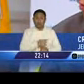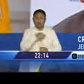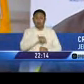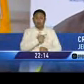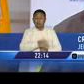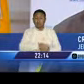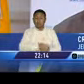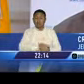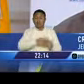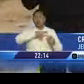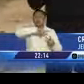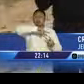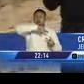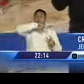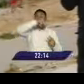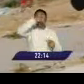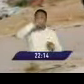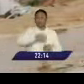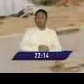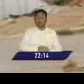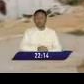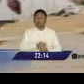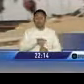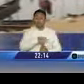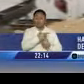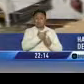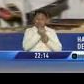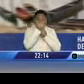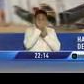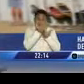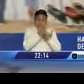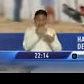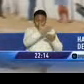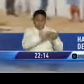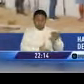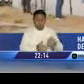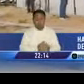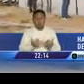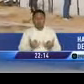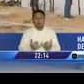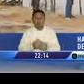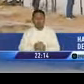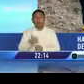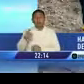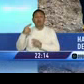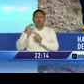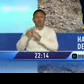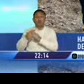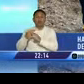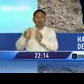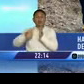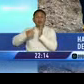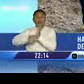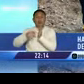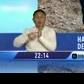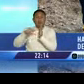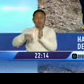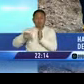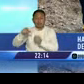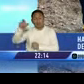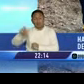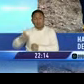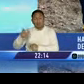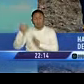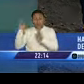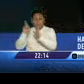y hacer un proceso más amplio. Levantada esa información, procederán a cotejarla con los nombres y huellas dactilares que